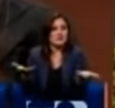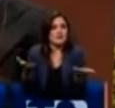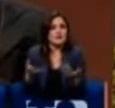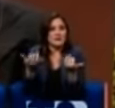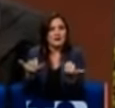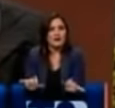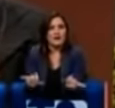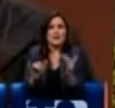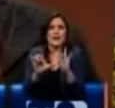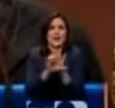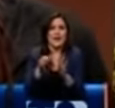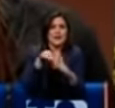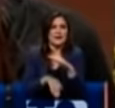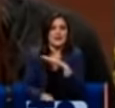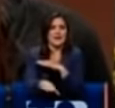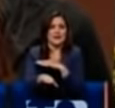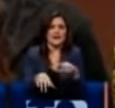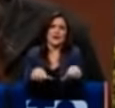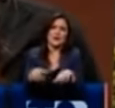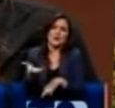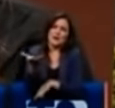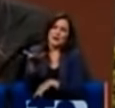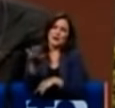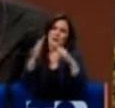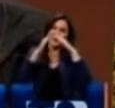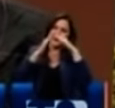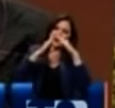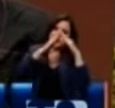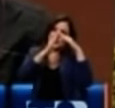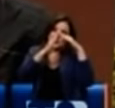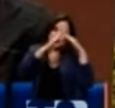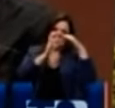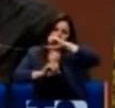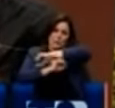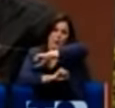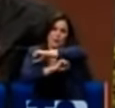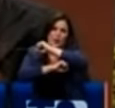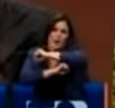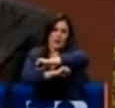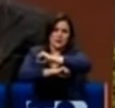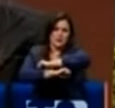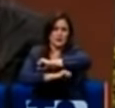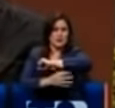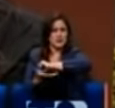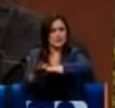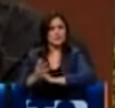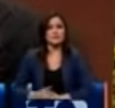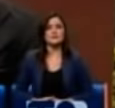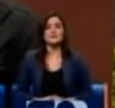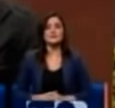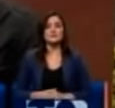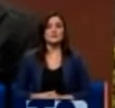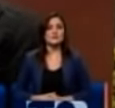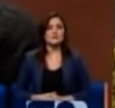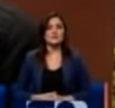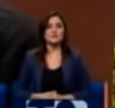de minería ilegal dentro de la zona de exclusión minera, atentando contra la vida, contra los cimientos de la misma ciudad de Zaruma después de todos los sucesos acontecidos.